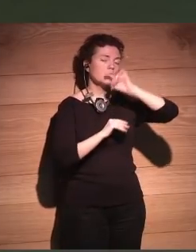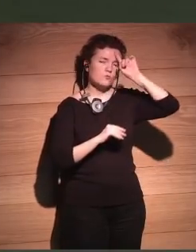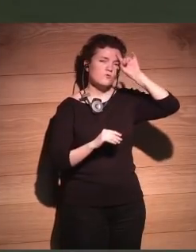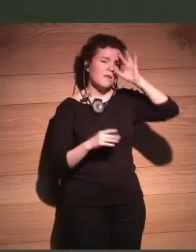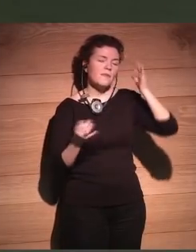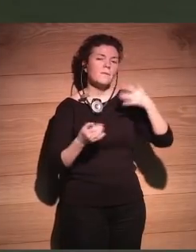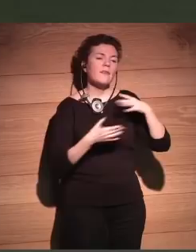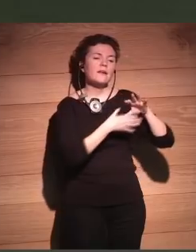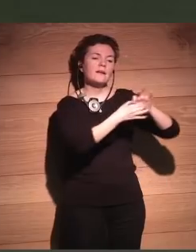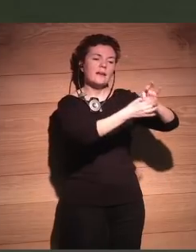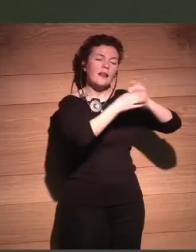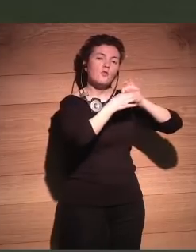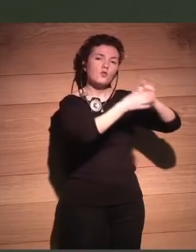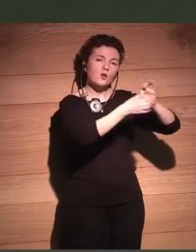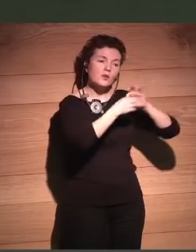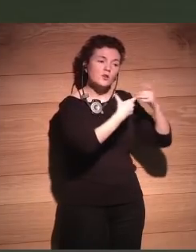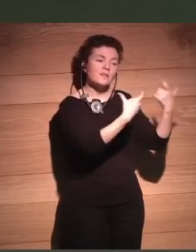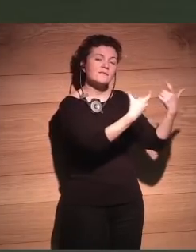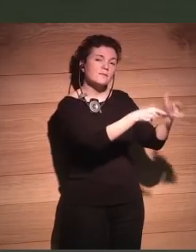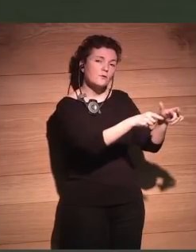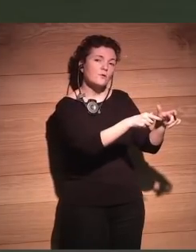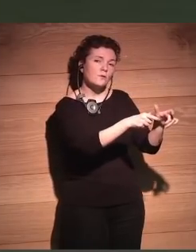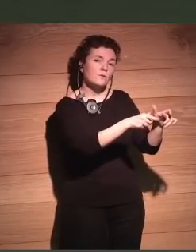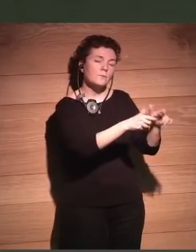tenemos que establecer relaciones con el sector